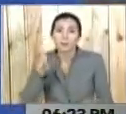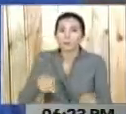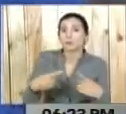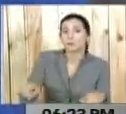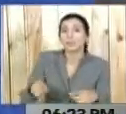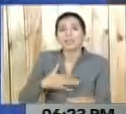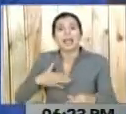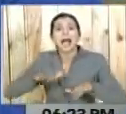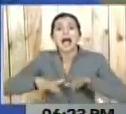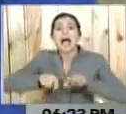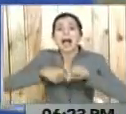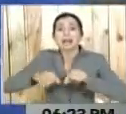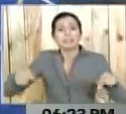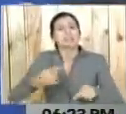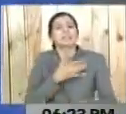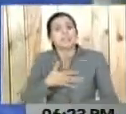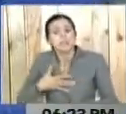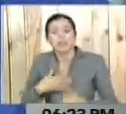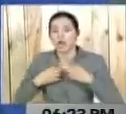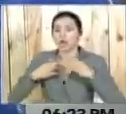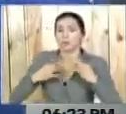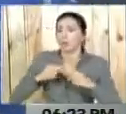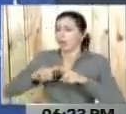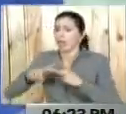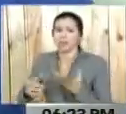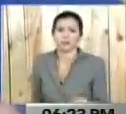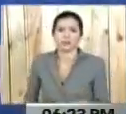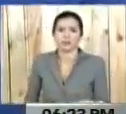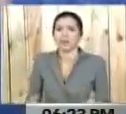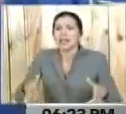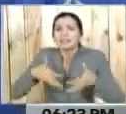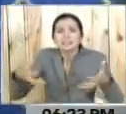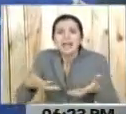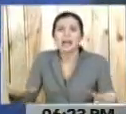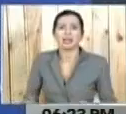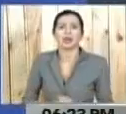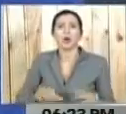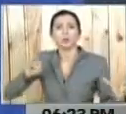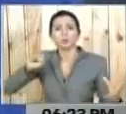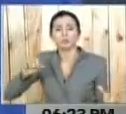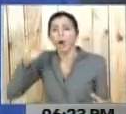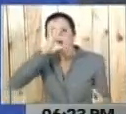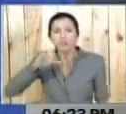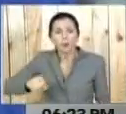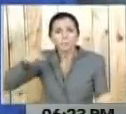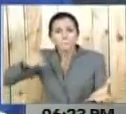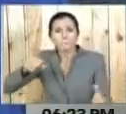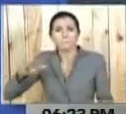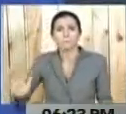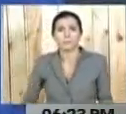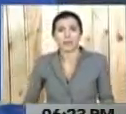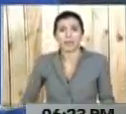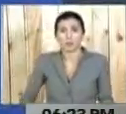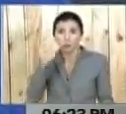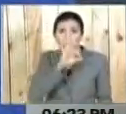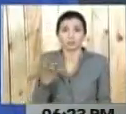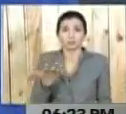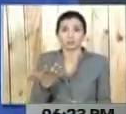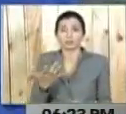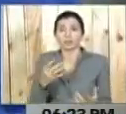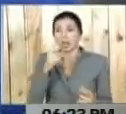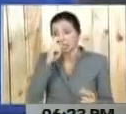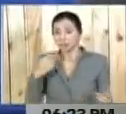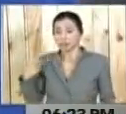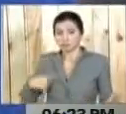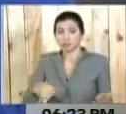hallaca. La gente está preocupada por su hallaca, por su pernil, por su ensaladita, es decir, la mancomunidad, porque lamentablemente, Jordán, todo el año